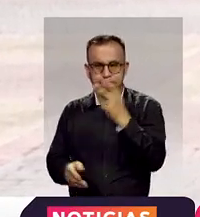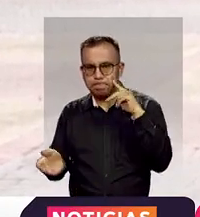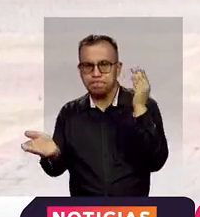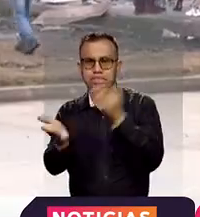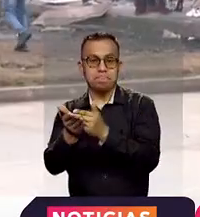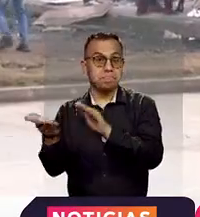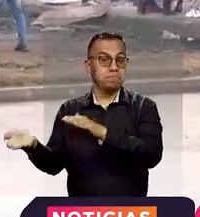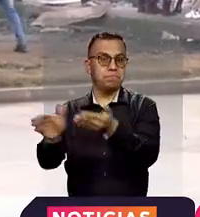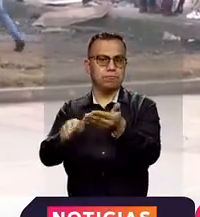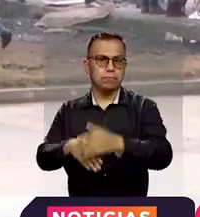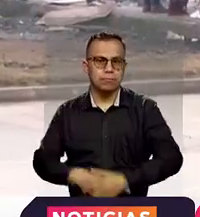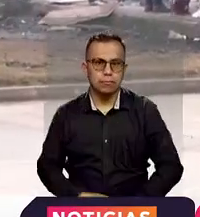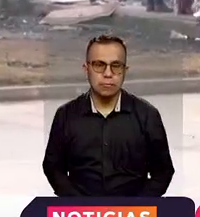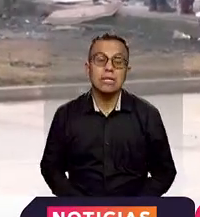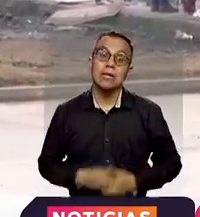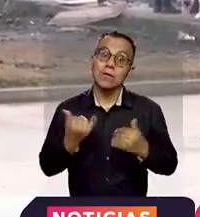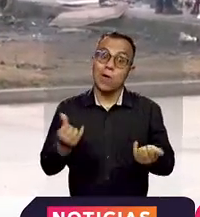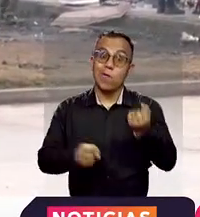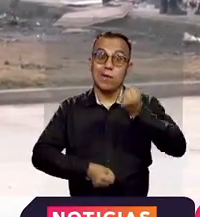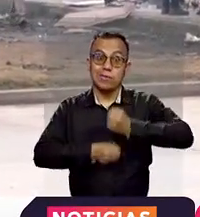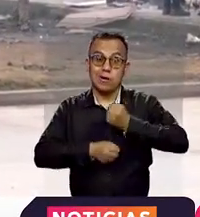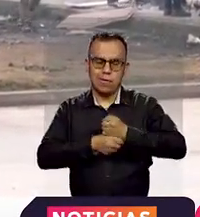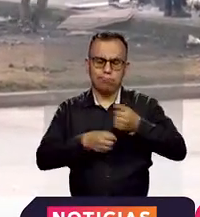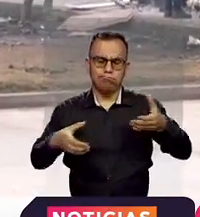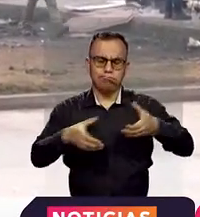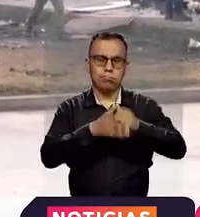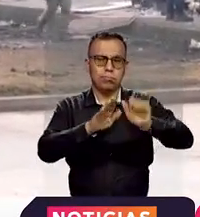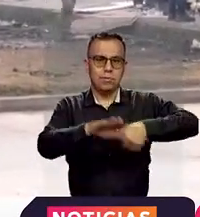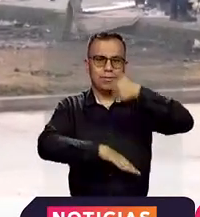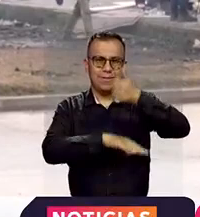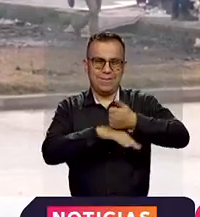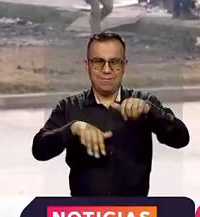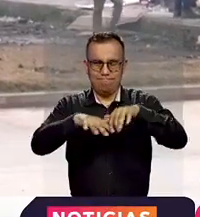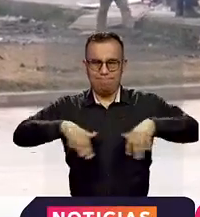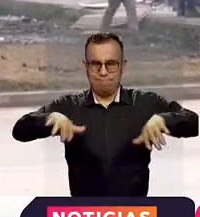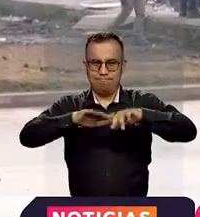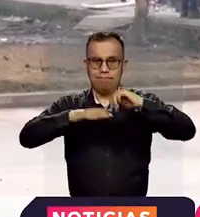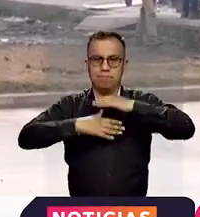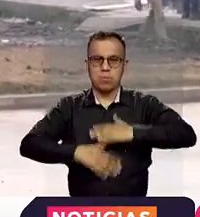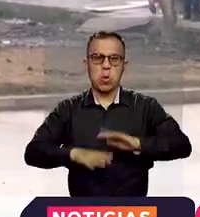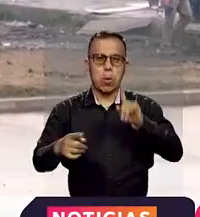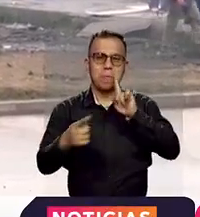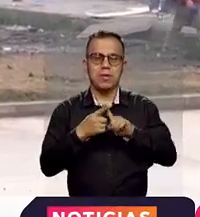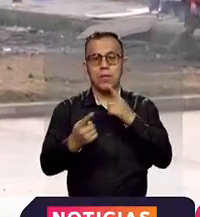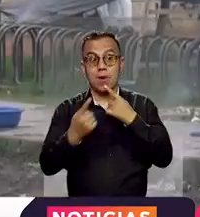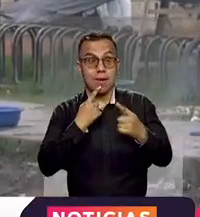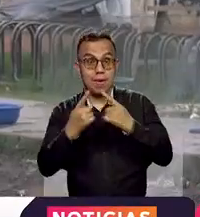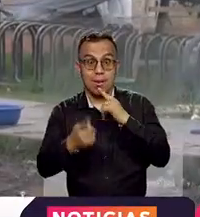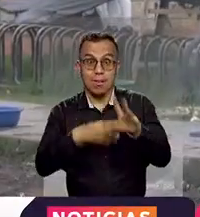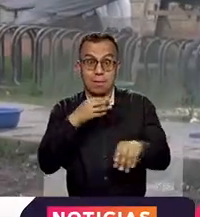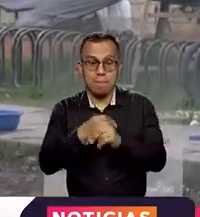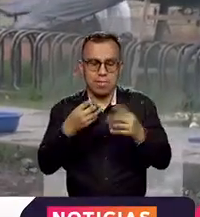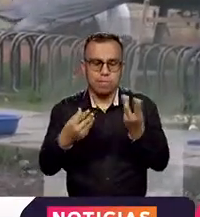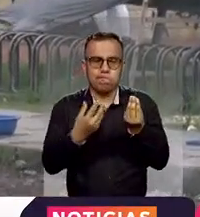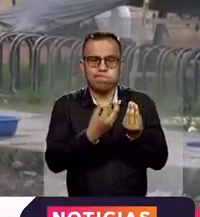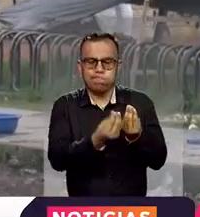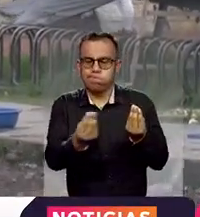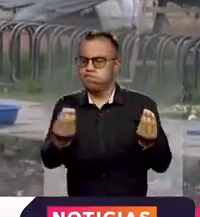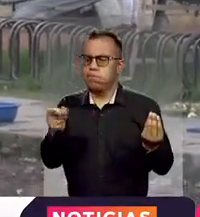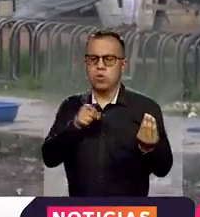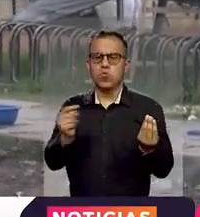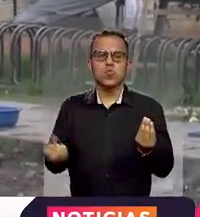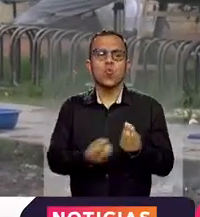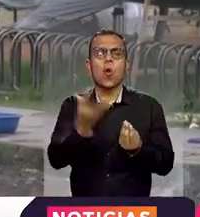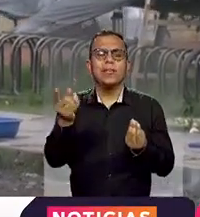contar el cuento. Las autoridades trabajan para lograr que vuelva la calma al sector por medio del diálogo, a la vez que categoriza cuántas